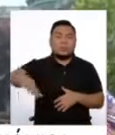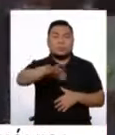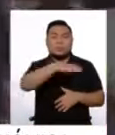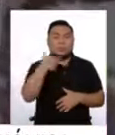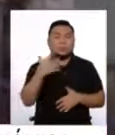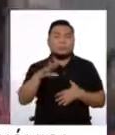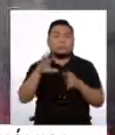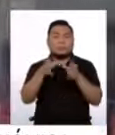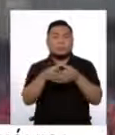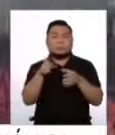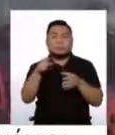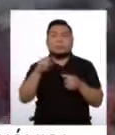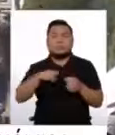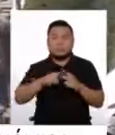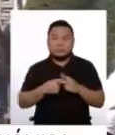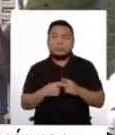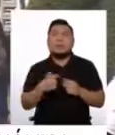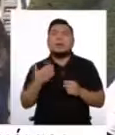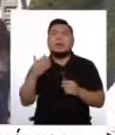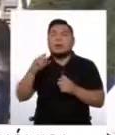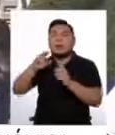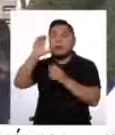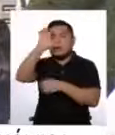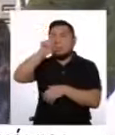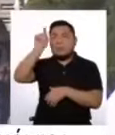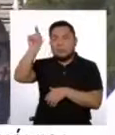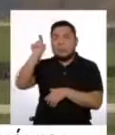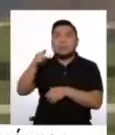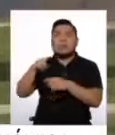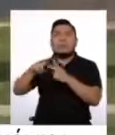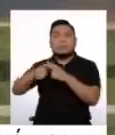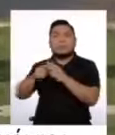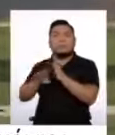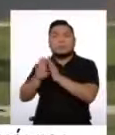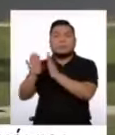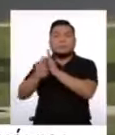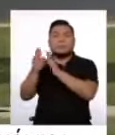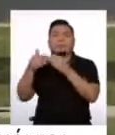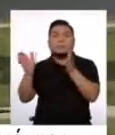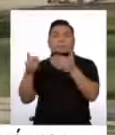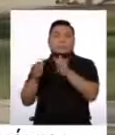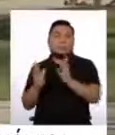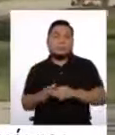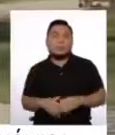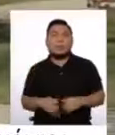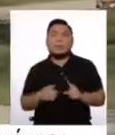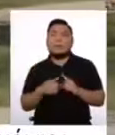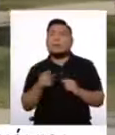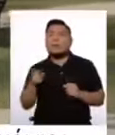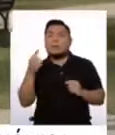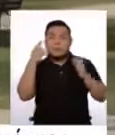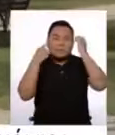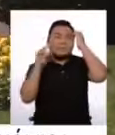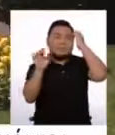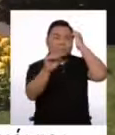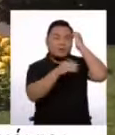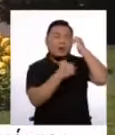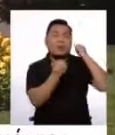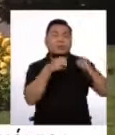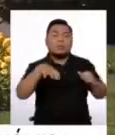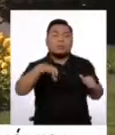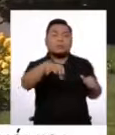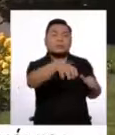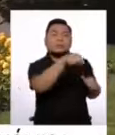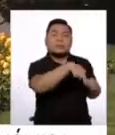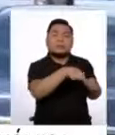Unión Americana comiencen a aliviar las medidas de cuarentena. Los gobernadores avanzaron a diferentes velocidades. Georgia y